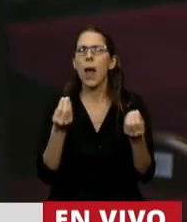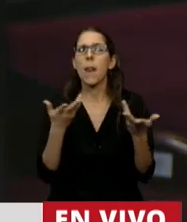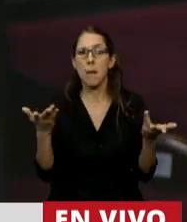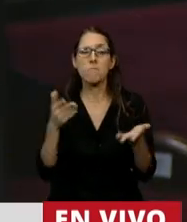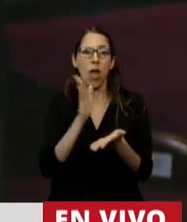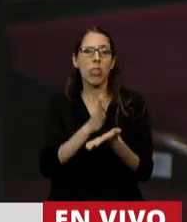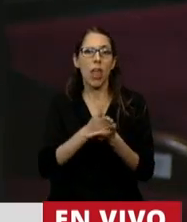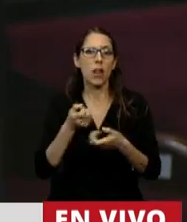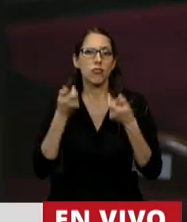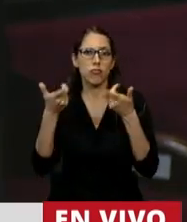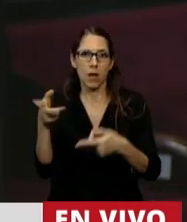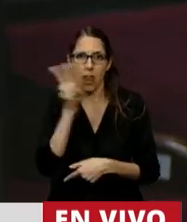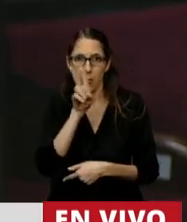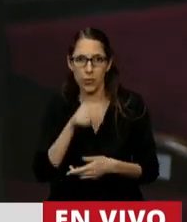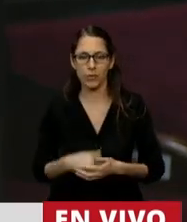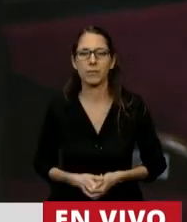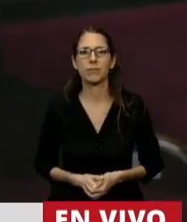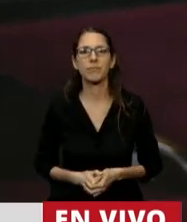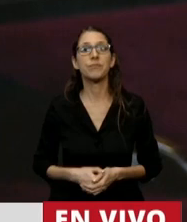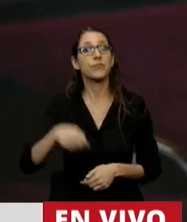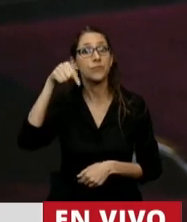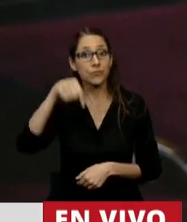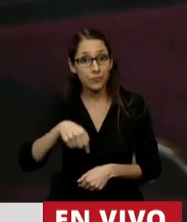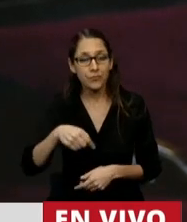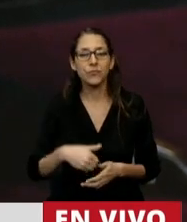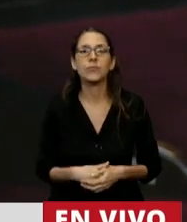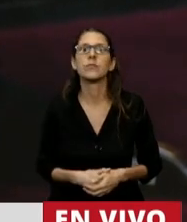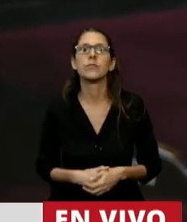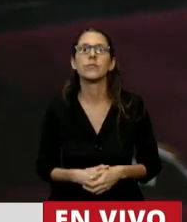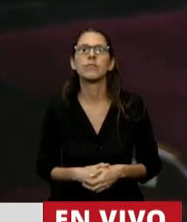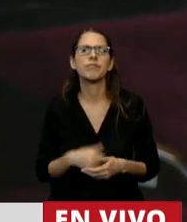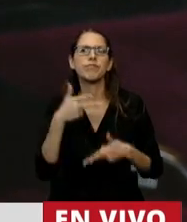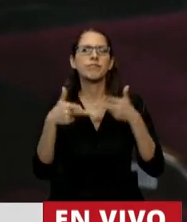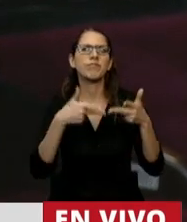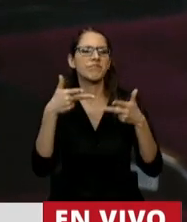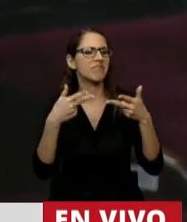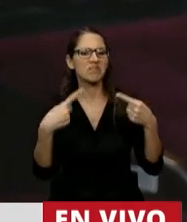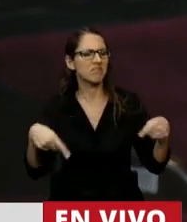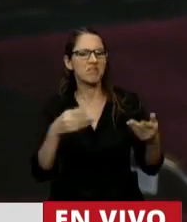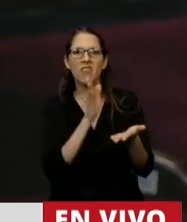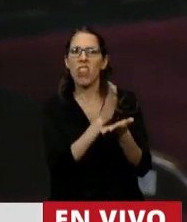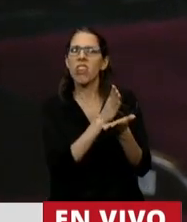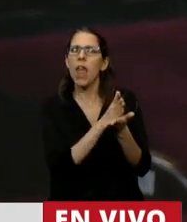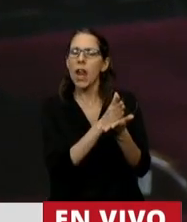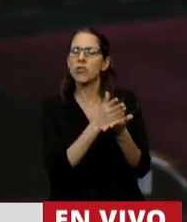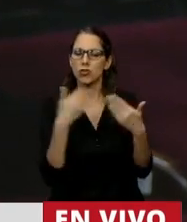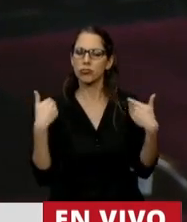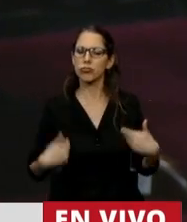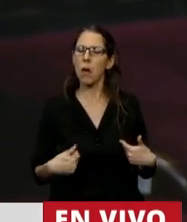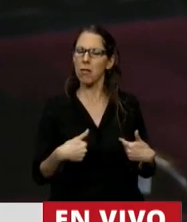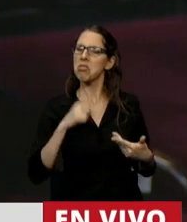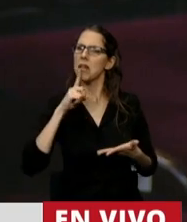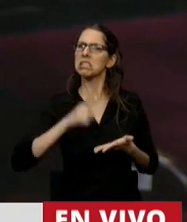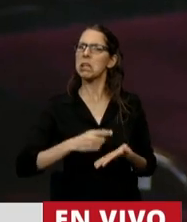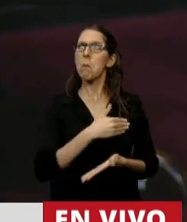de las mujeres. Hoy vamos a hablar qué significa el derecho a tener una maternidad